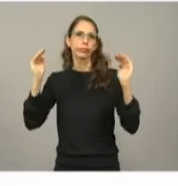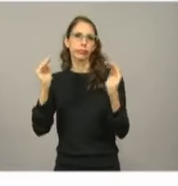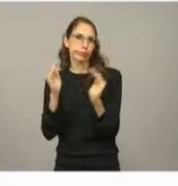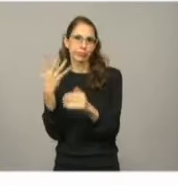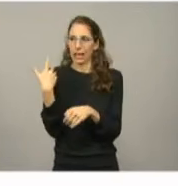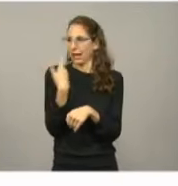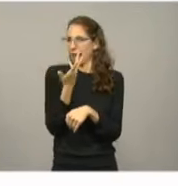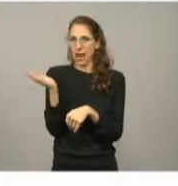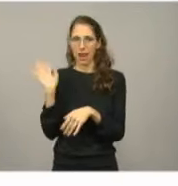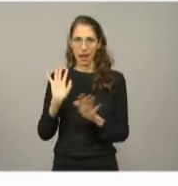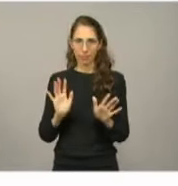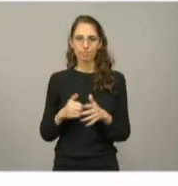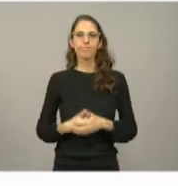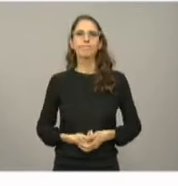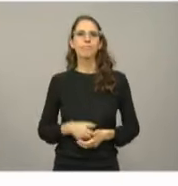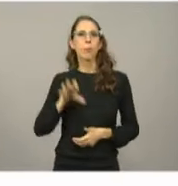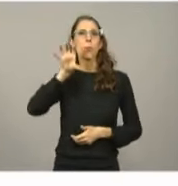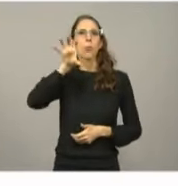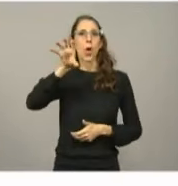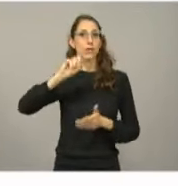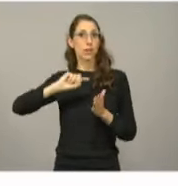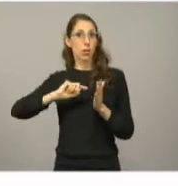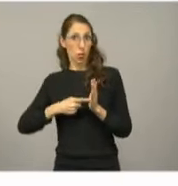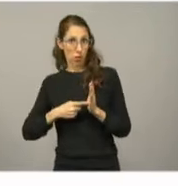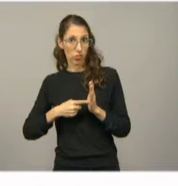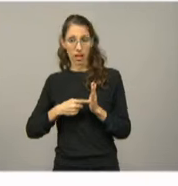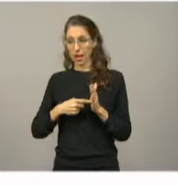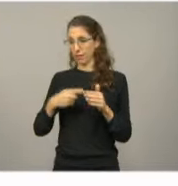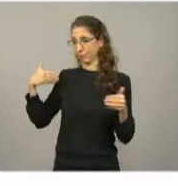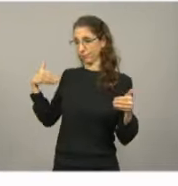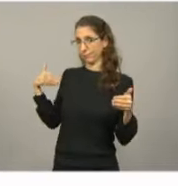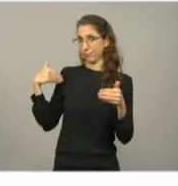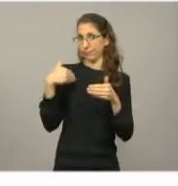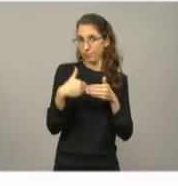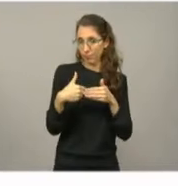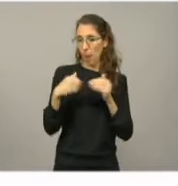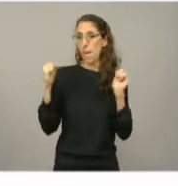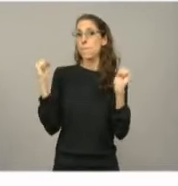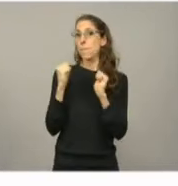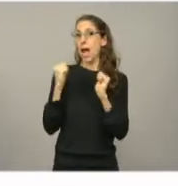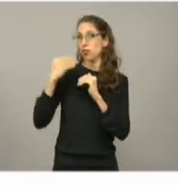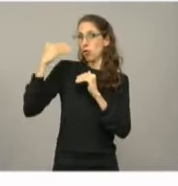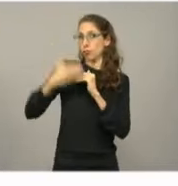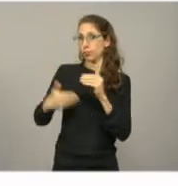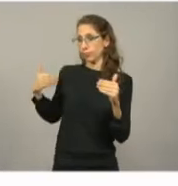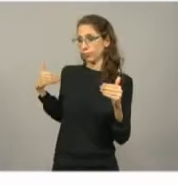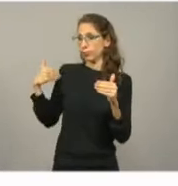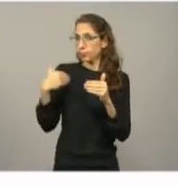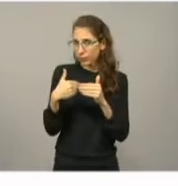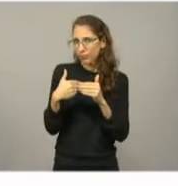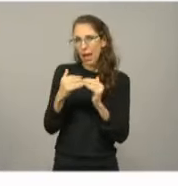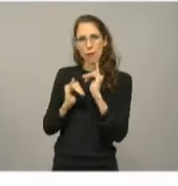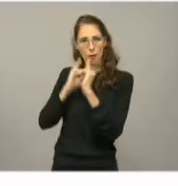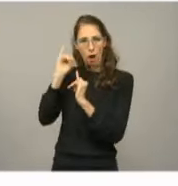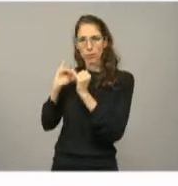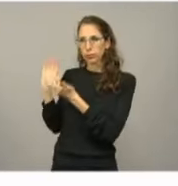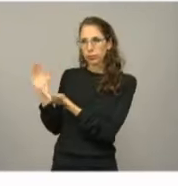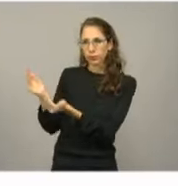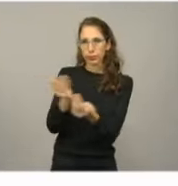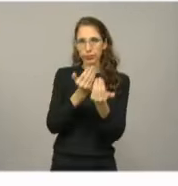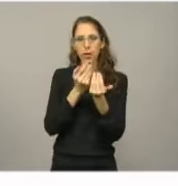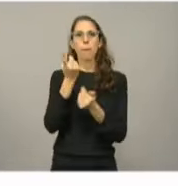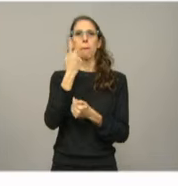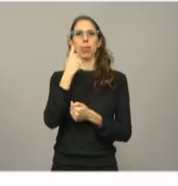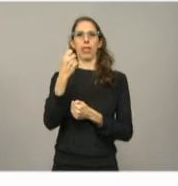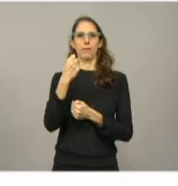provincia de Buenos Aires eh hasta mayo que son los datos con los que contamos hemos visto una caída que es